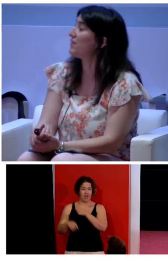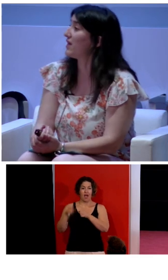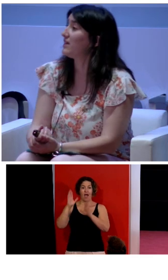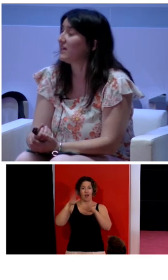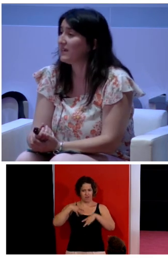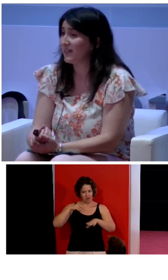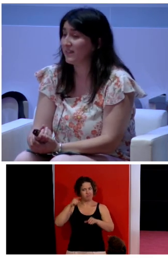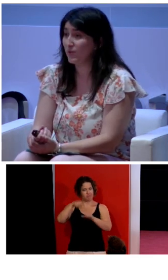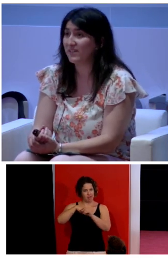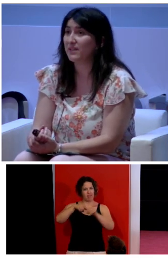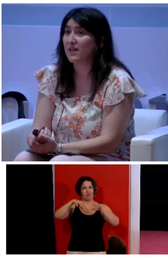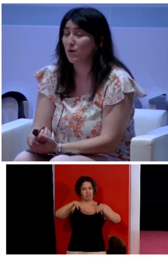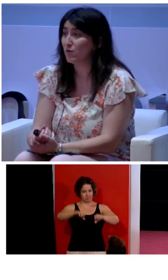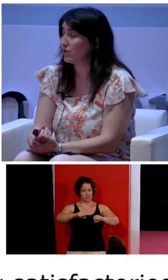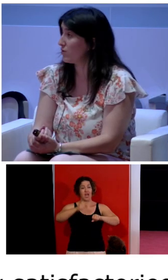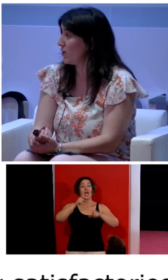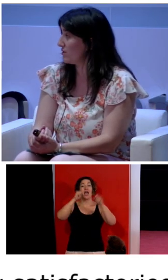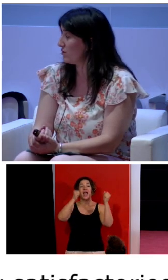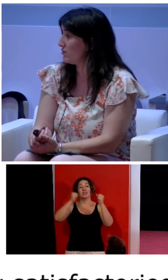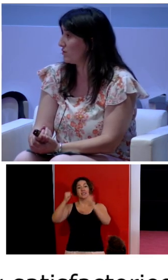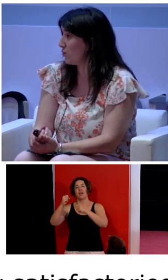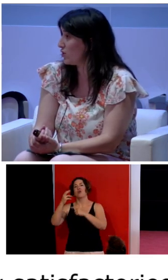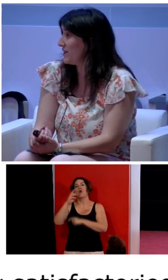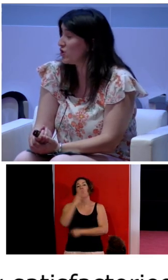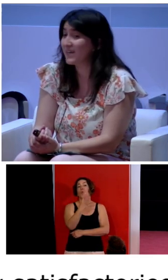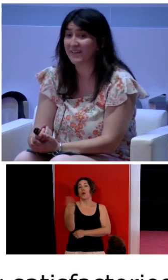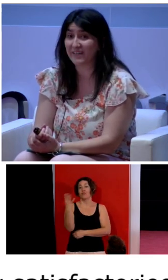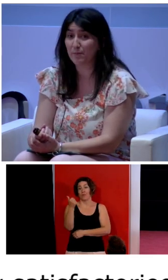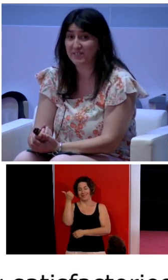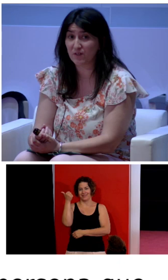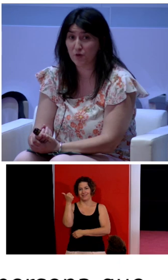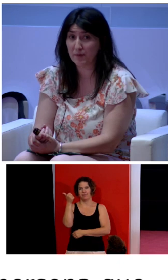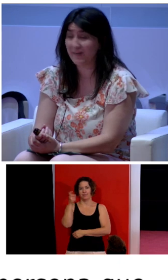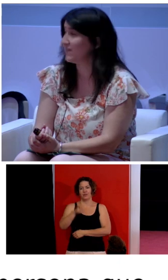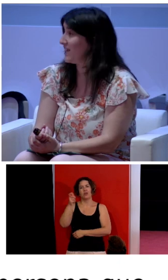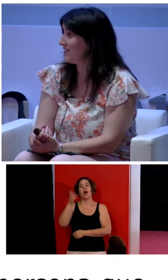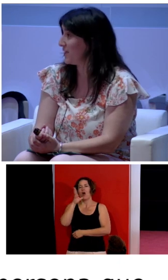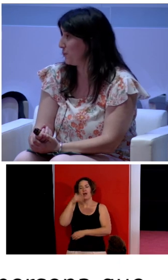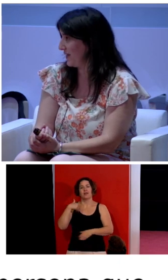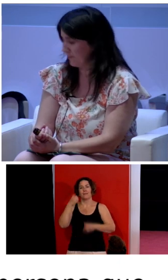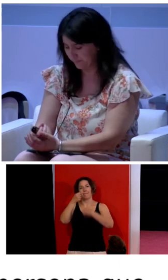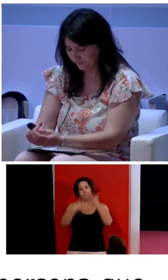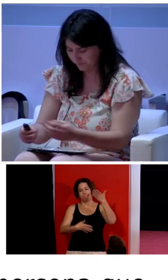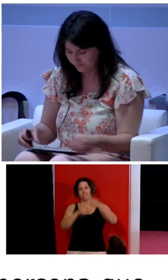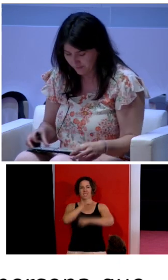la plaza, de nuestra entidad hubo otras cuatro personas que han pasado a formar parte de la lista de